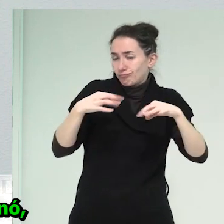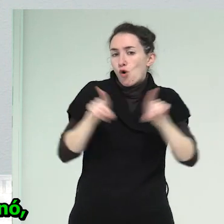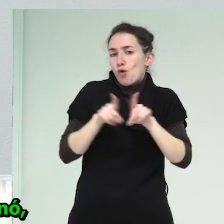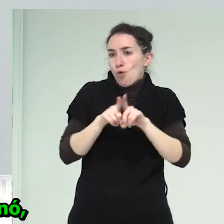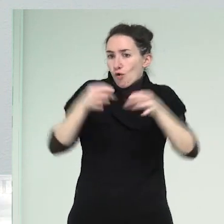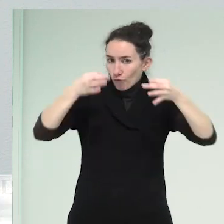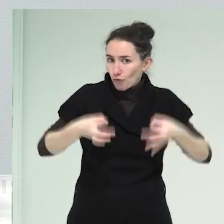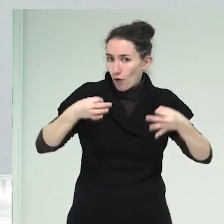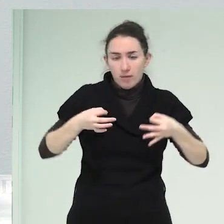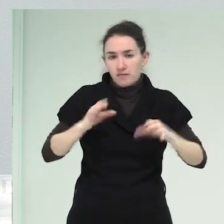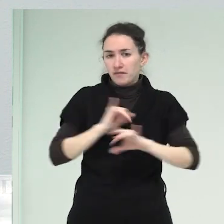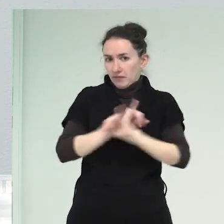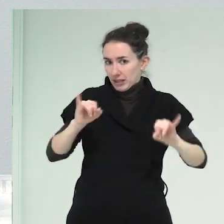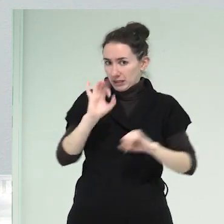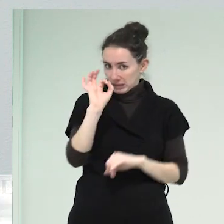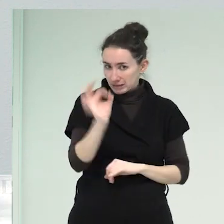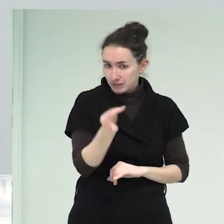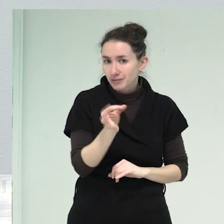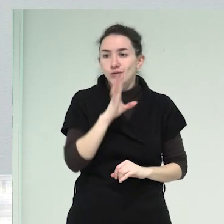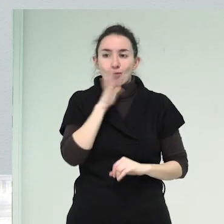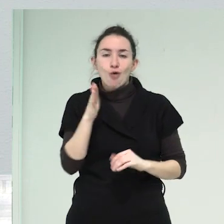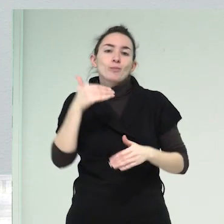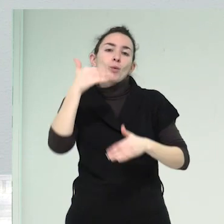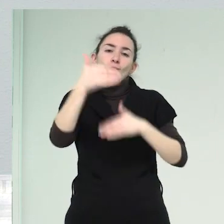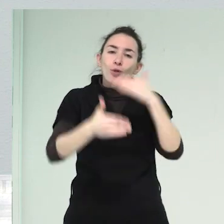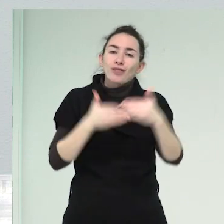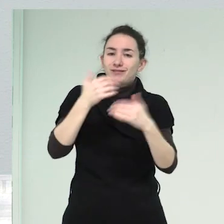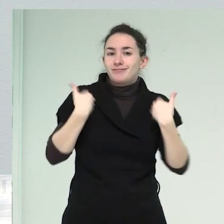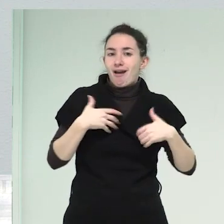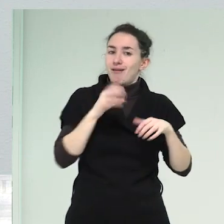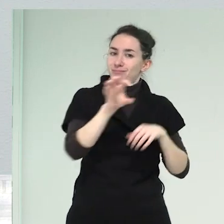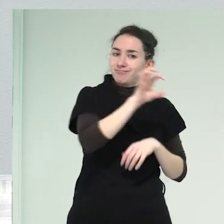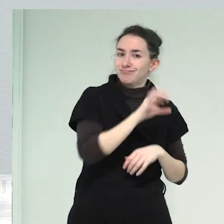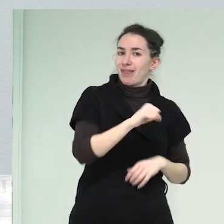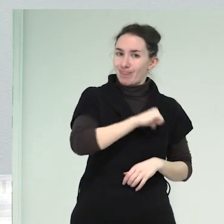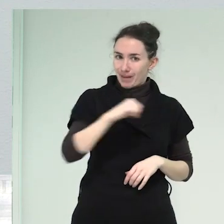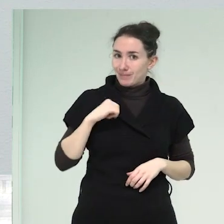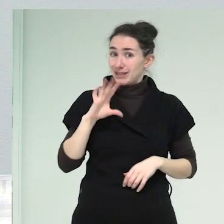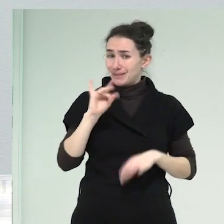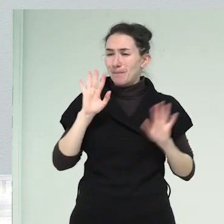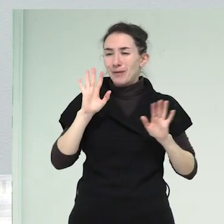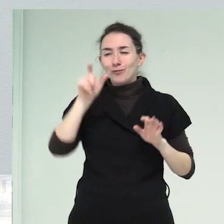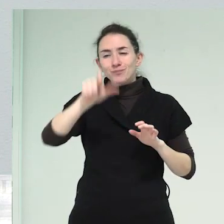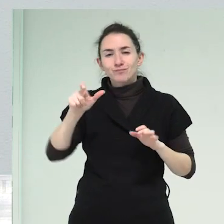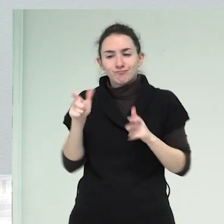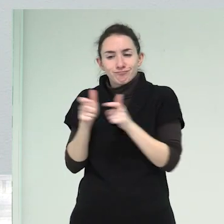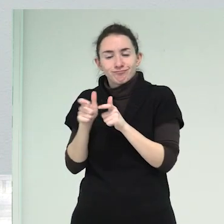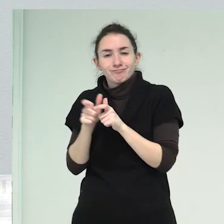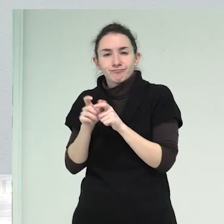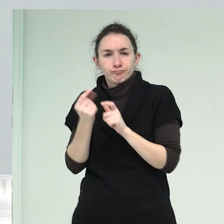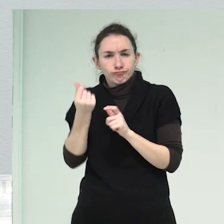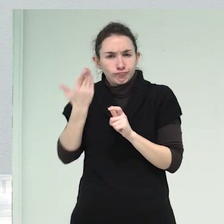tal terminó, y porque se dieron unos procesos de independencia, las oligarquías